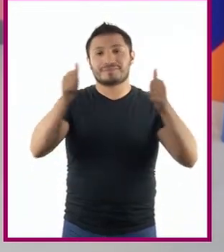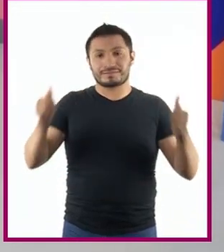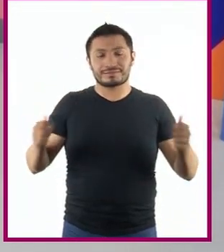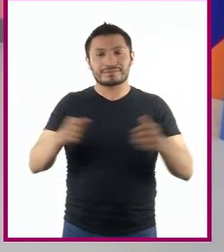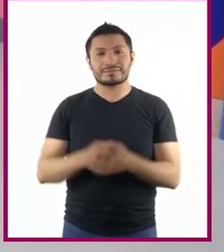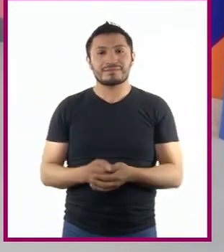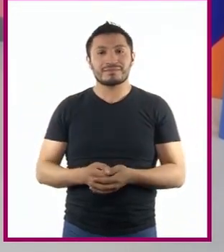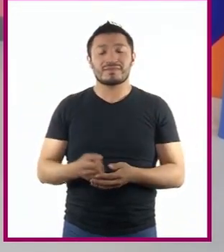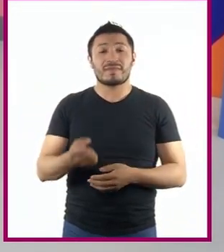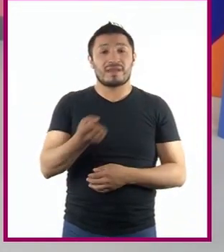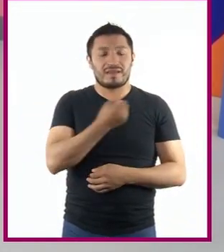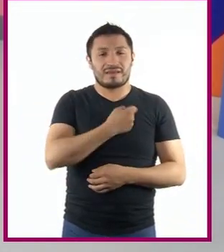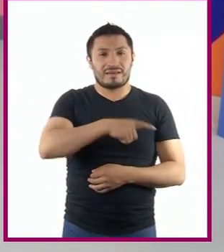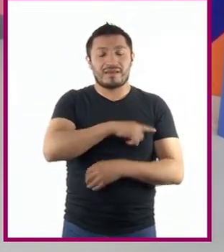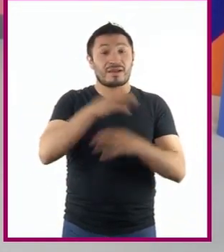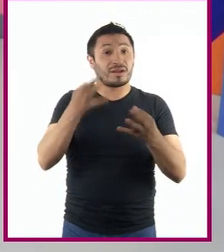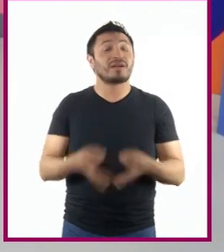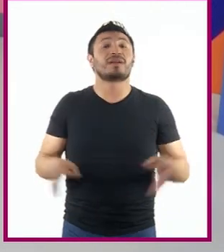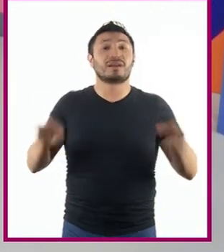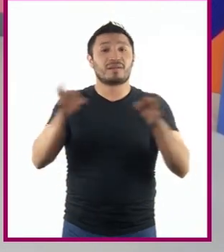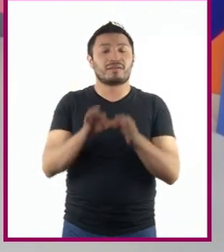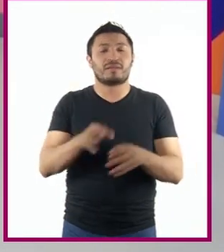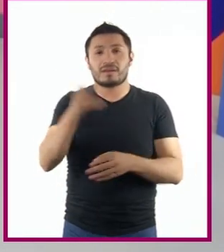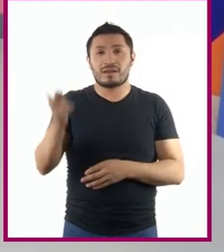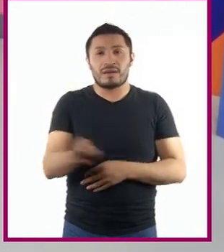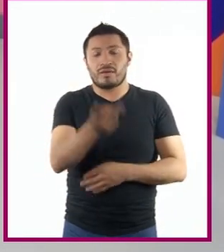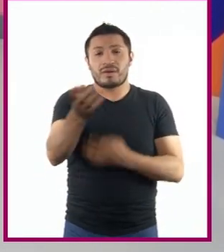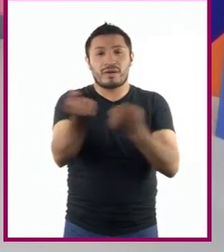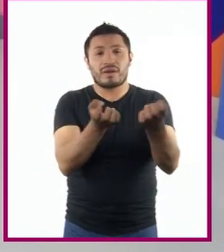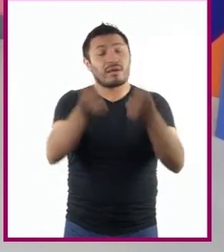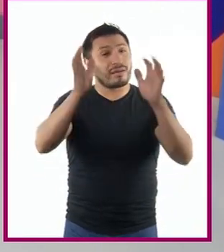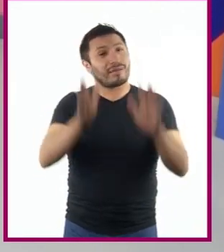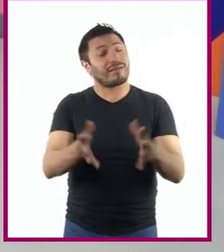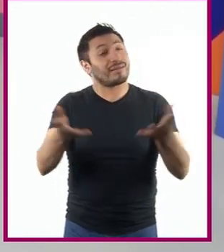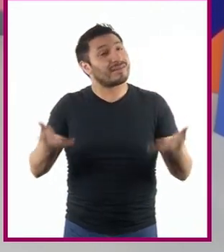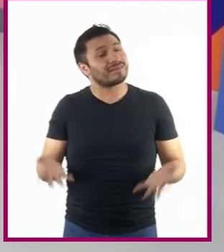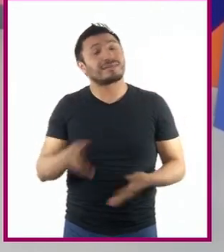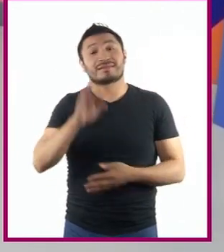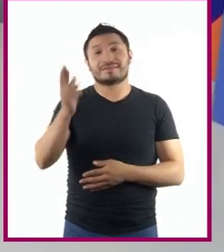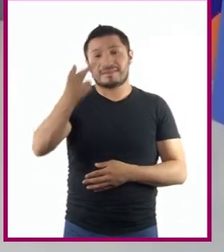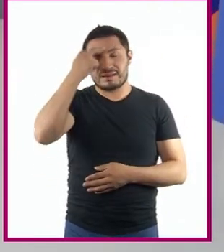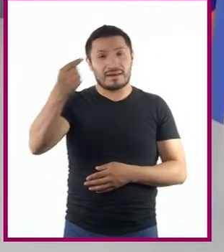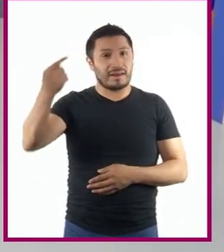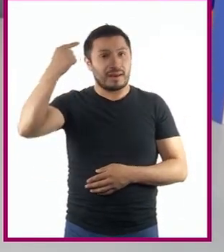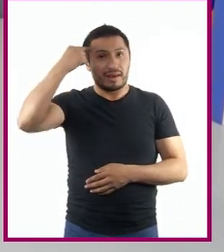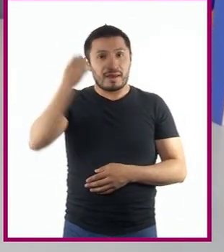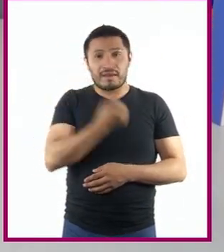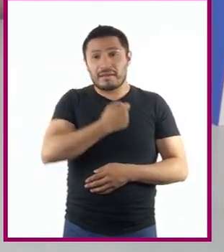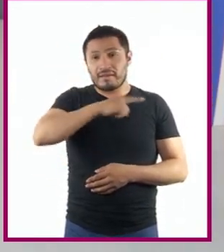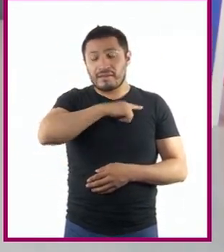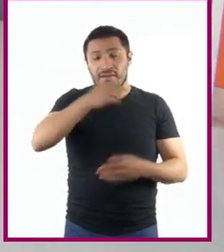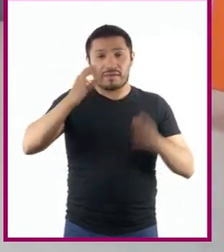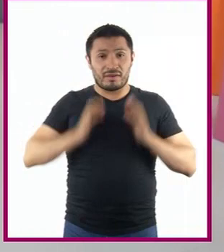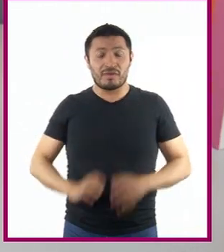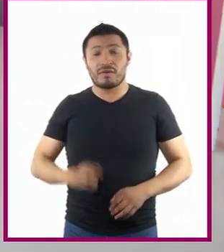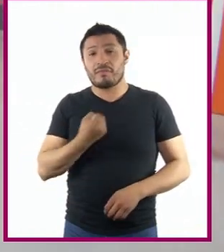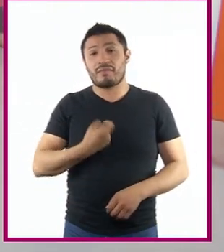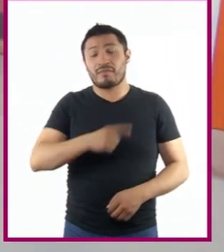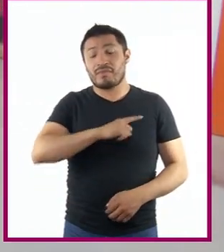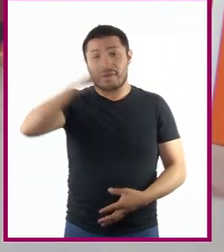La salud es lo primero. Además, ¿ya hicieron algo de ejercicio? Recuerden que mente sana en cuerpo sano.